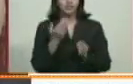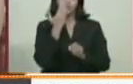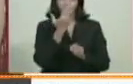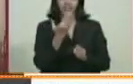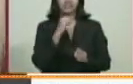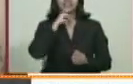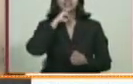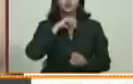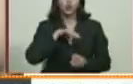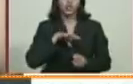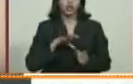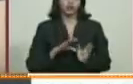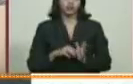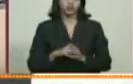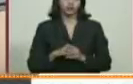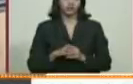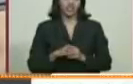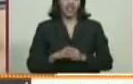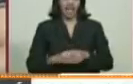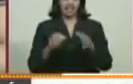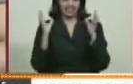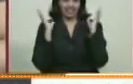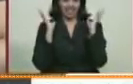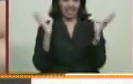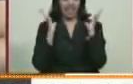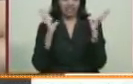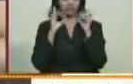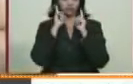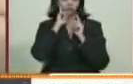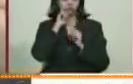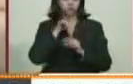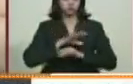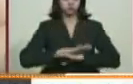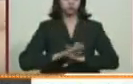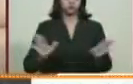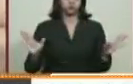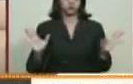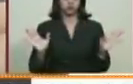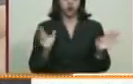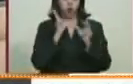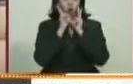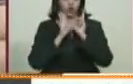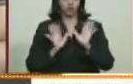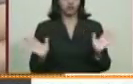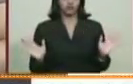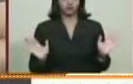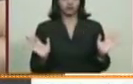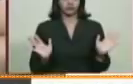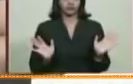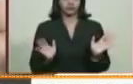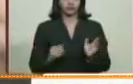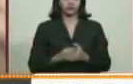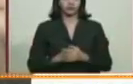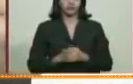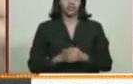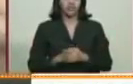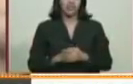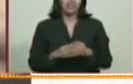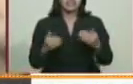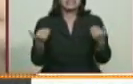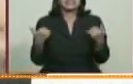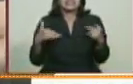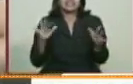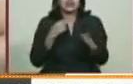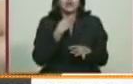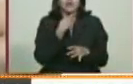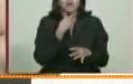historia, ante tamaña barbaridad. Es una tamaña barbaridad que no ha dicho nadie. O sea, ni siquiera un